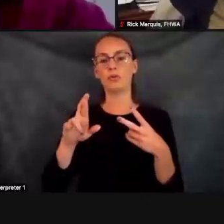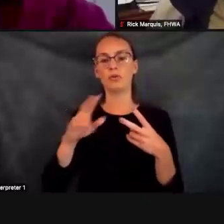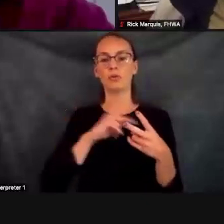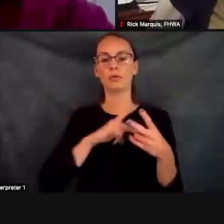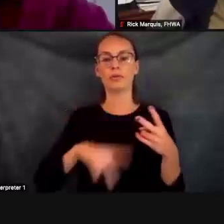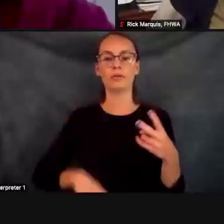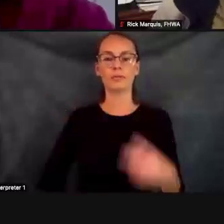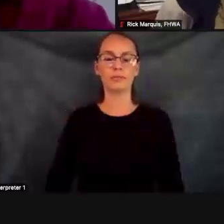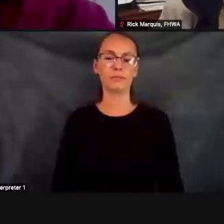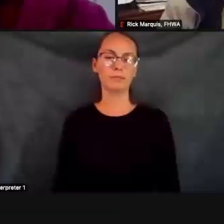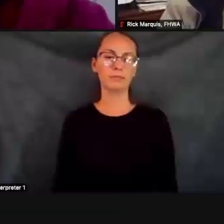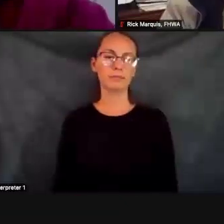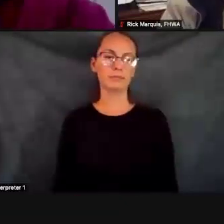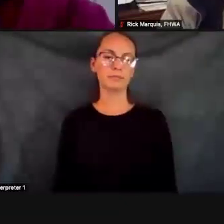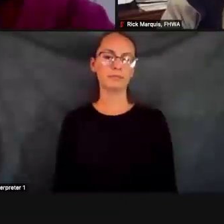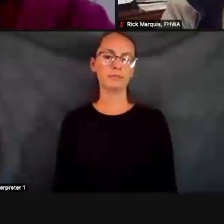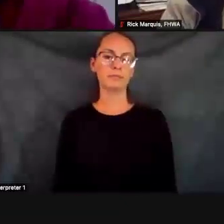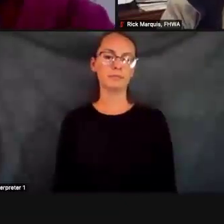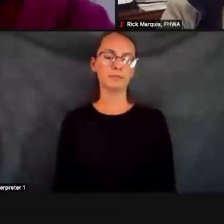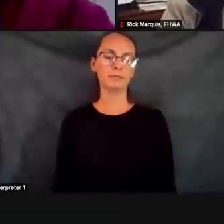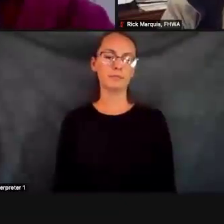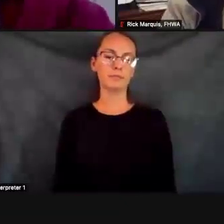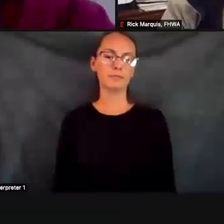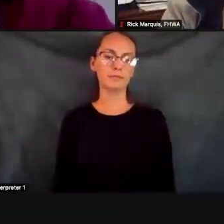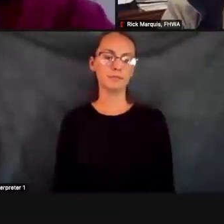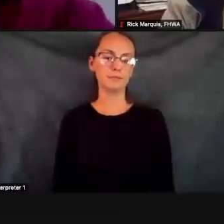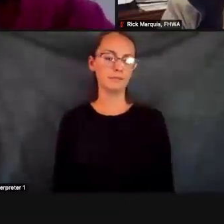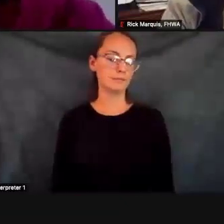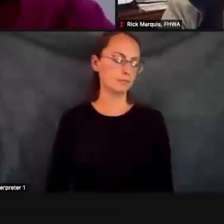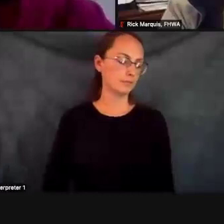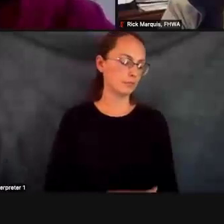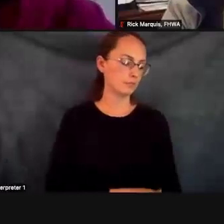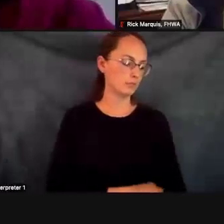por visitera King.